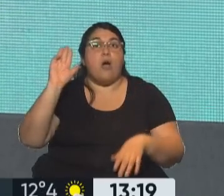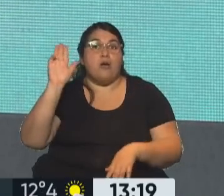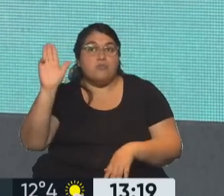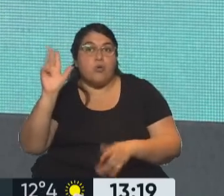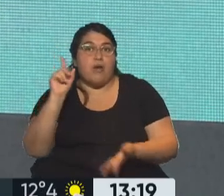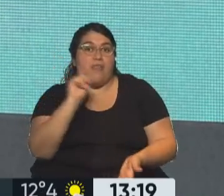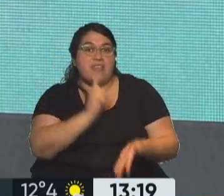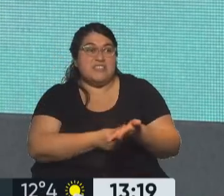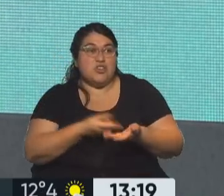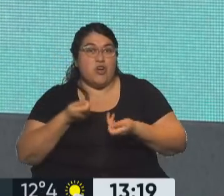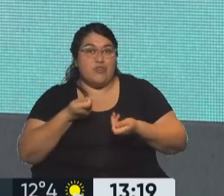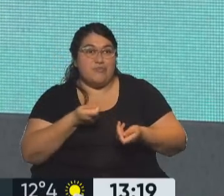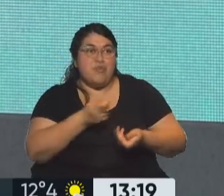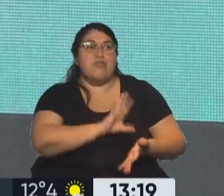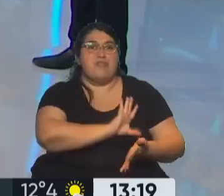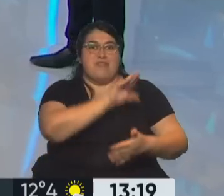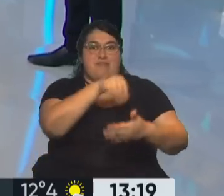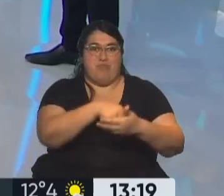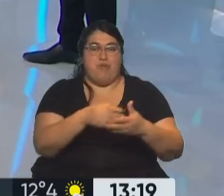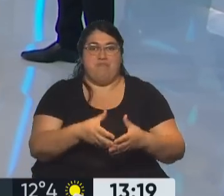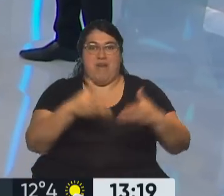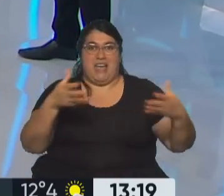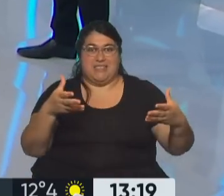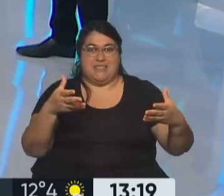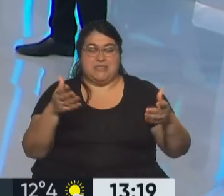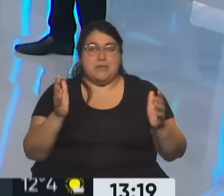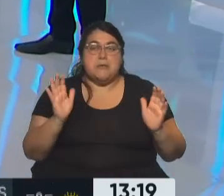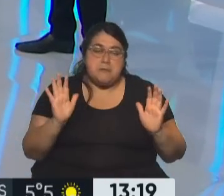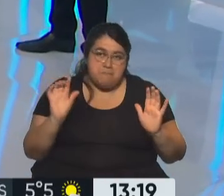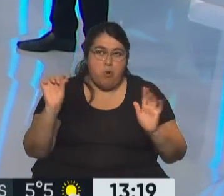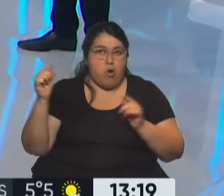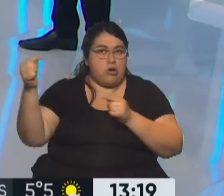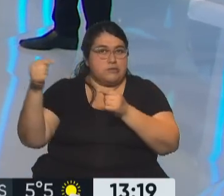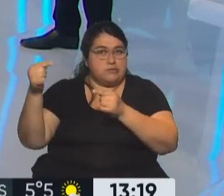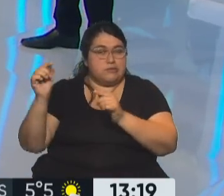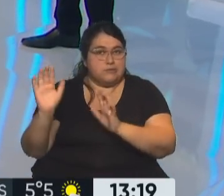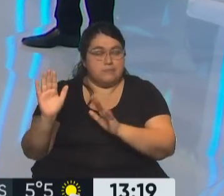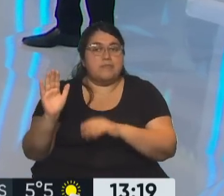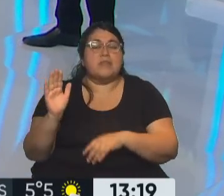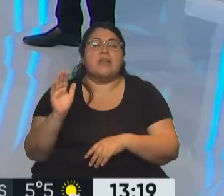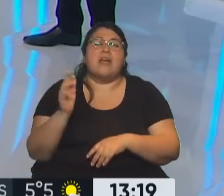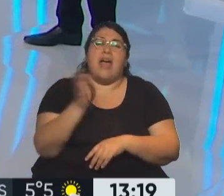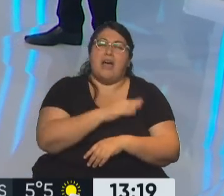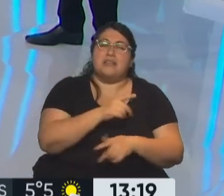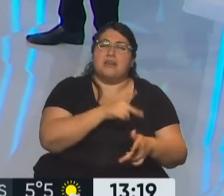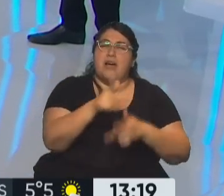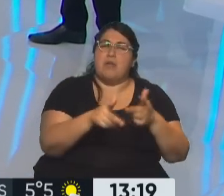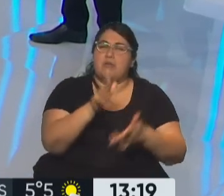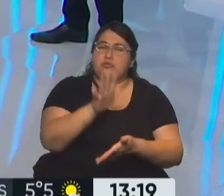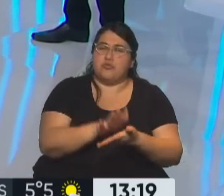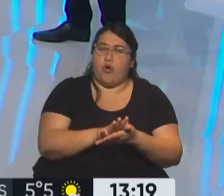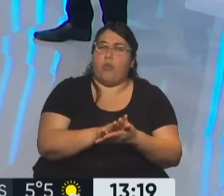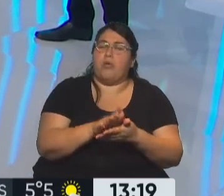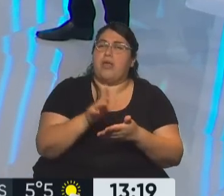impulsado la ampliación con la Argentina dentro. Bueno, creo que es posible, y una de las cosas que se menciona en esa